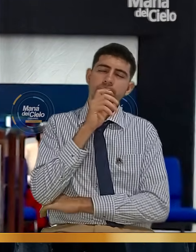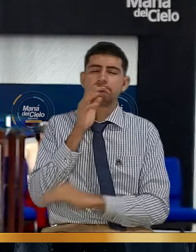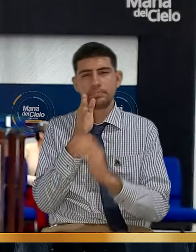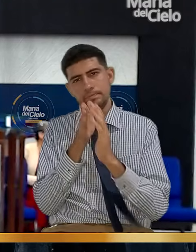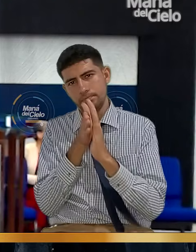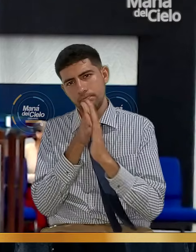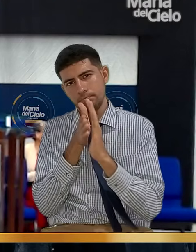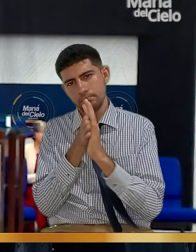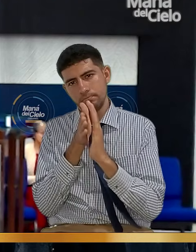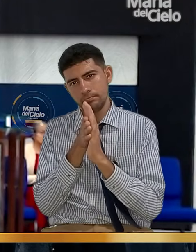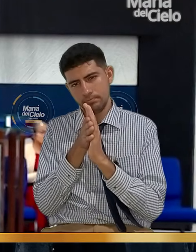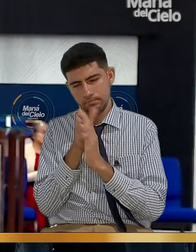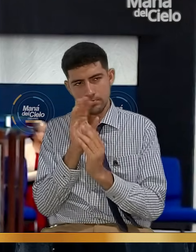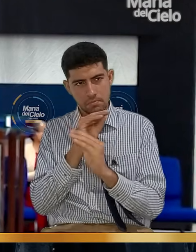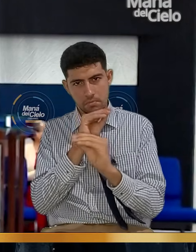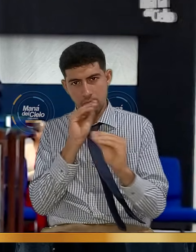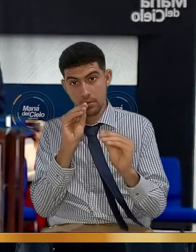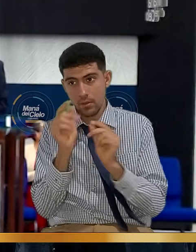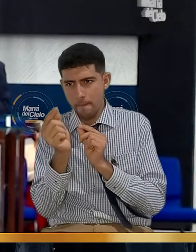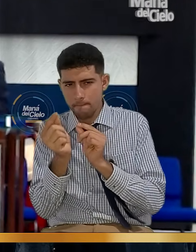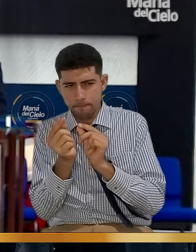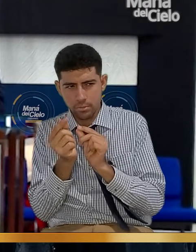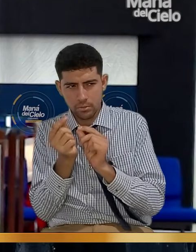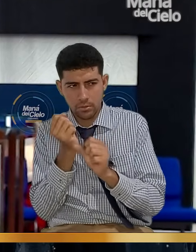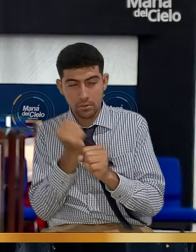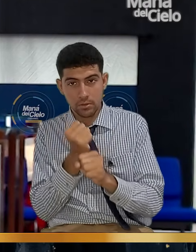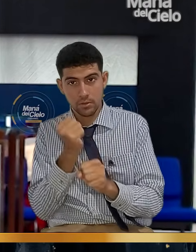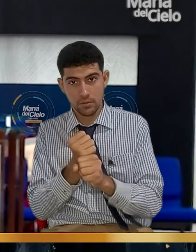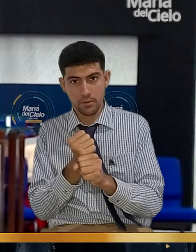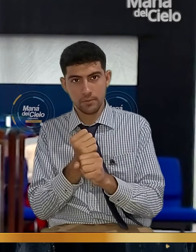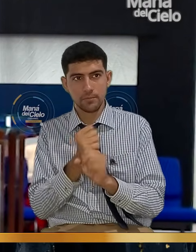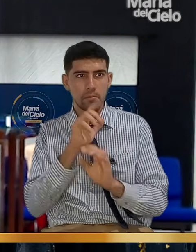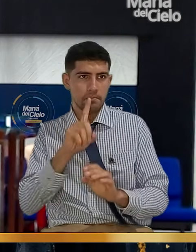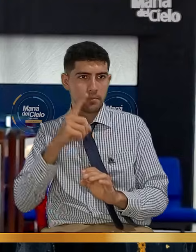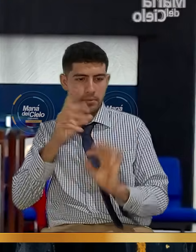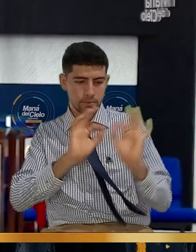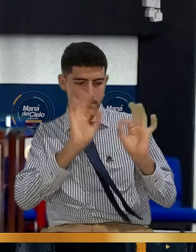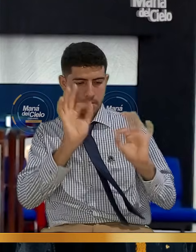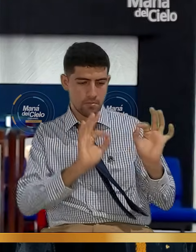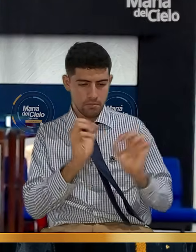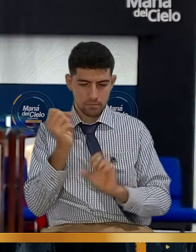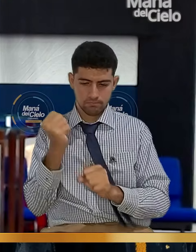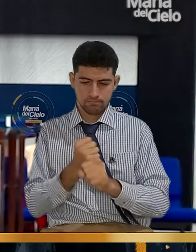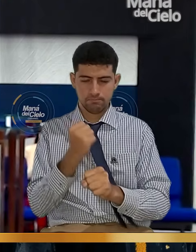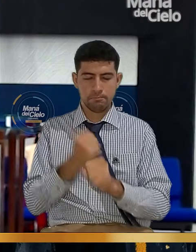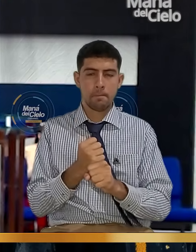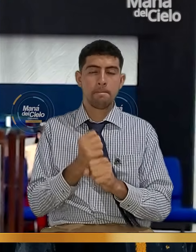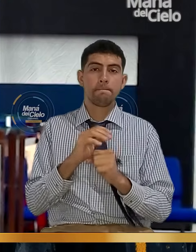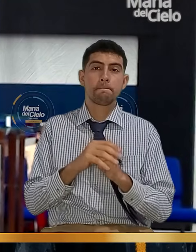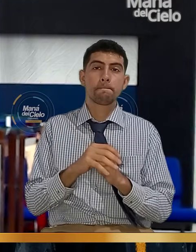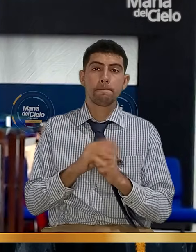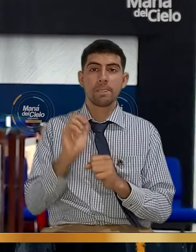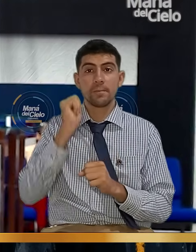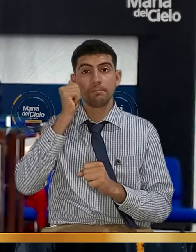Amén. Bueno, les quiero contar que ya casi está el trabajo hecho. Al